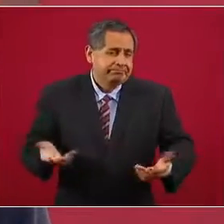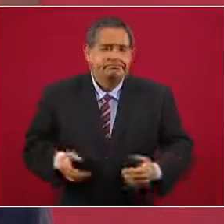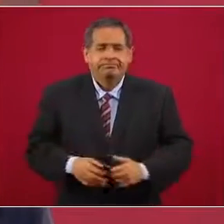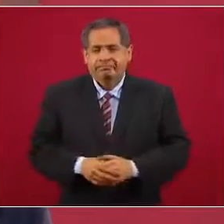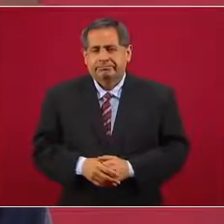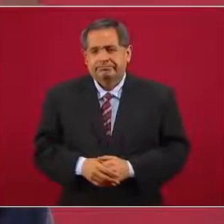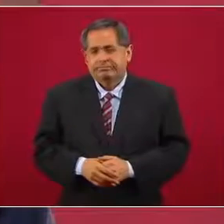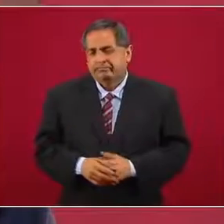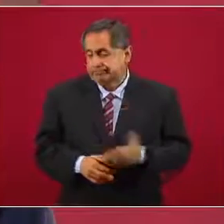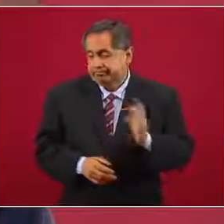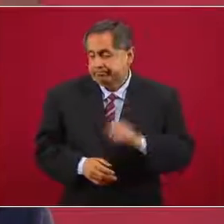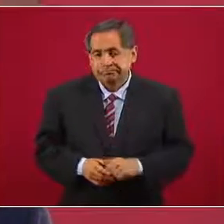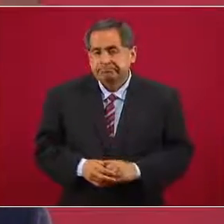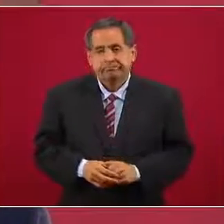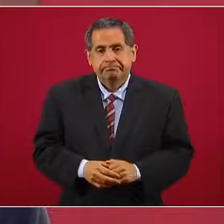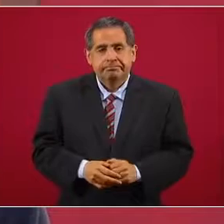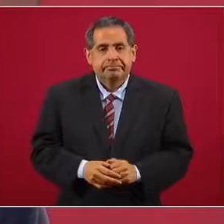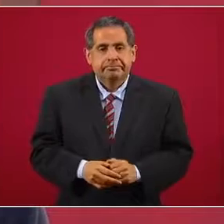Son hasta